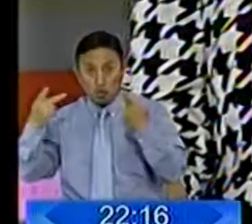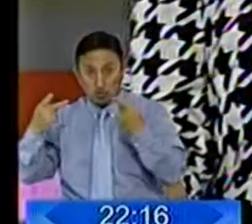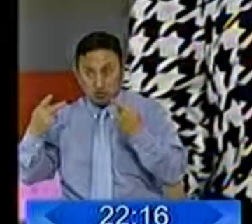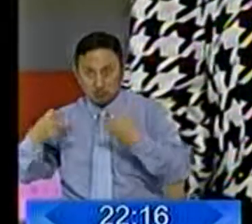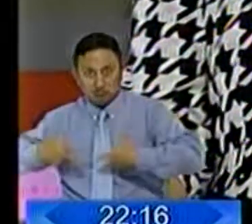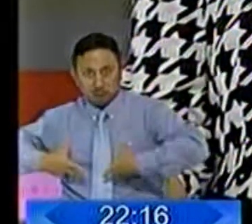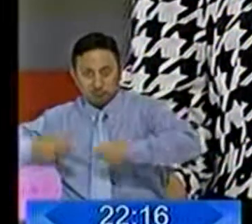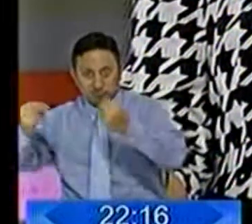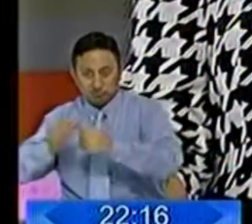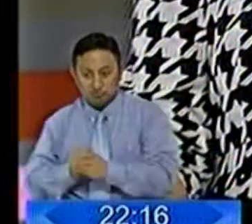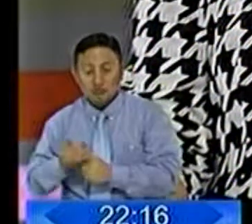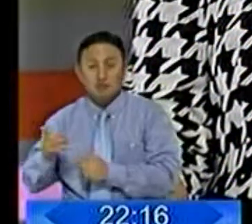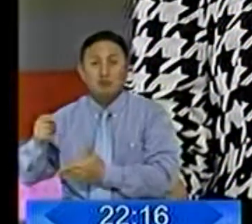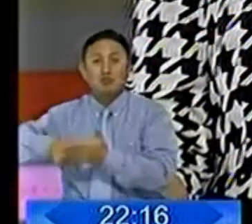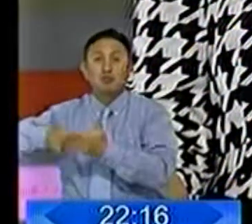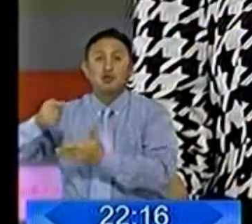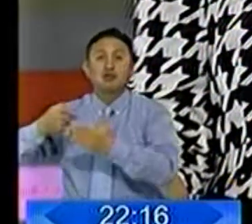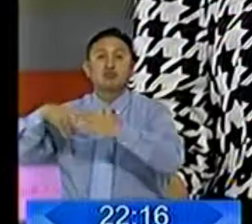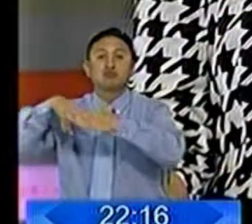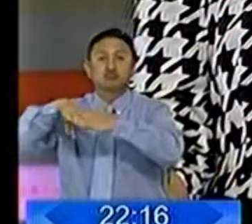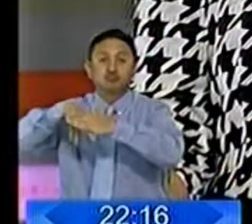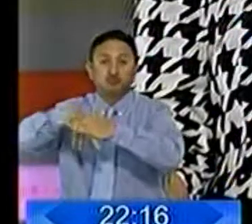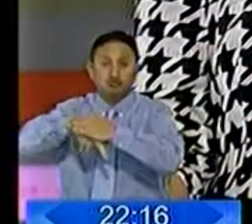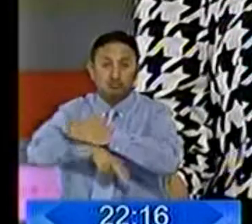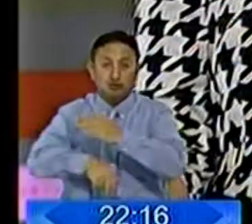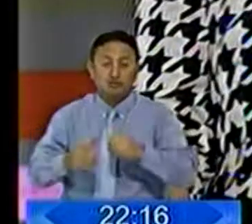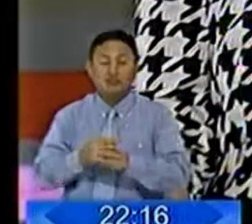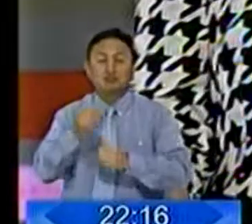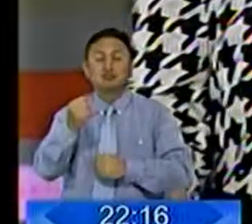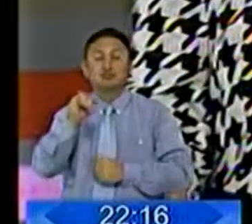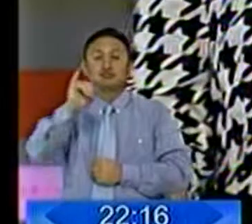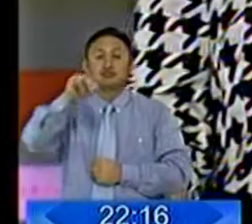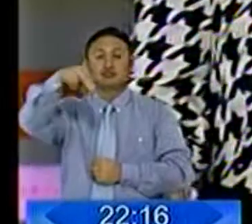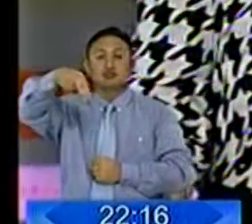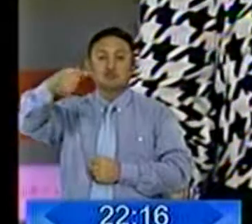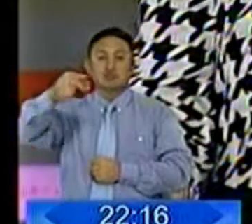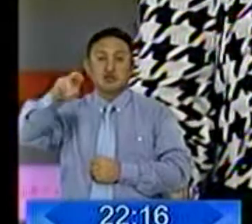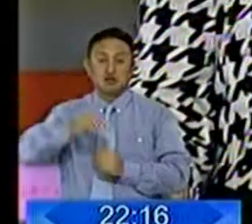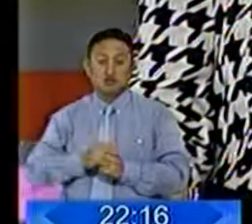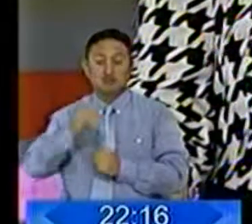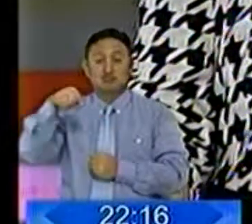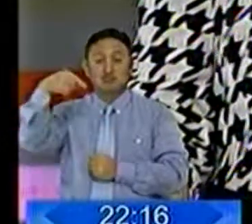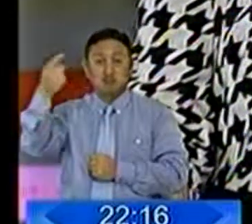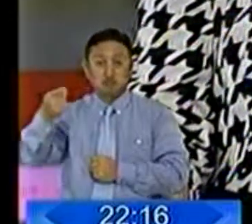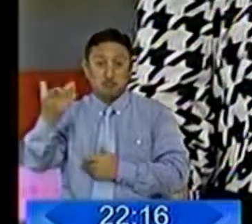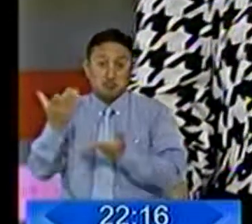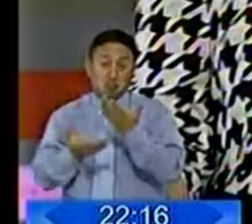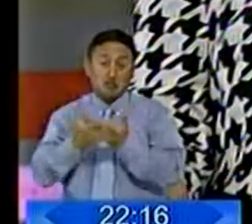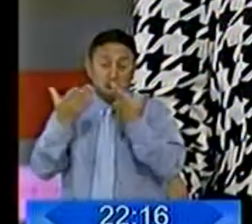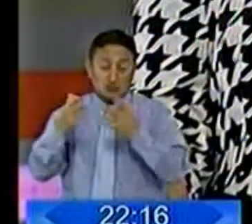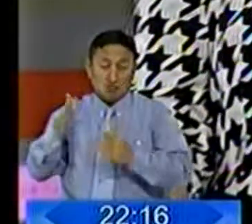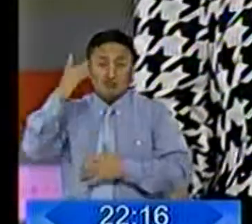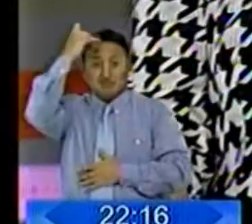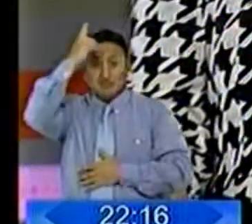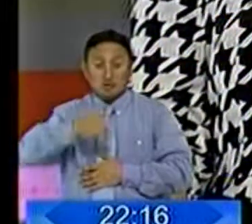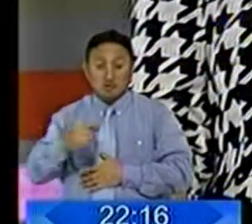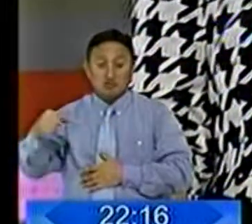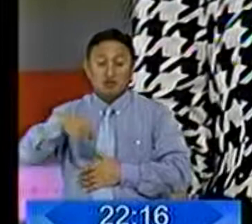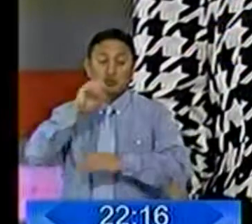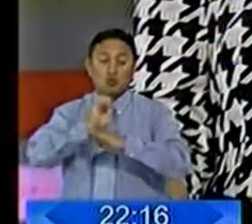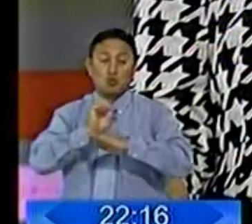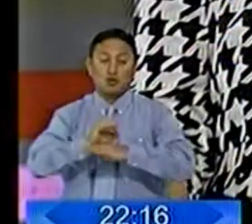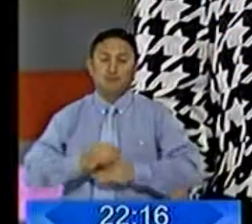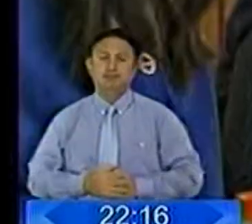contrato para la exploración y explotación del campo Singue. En los próximos días podría llegar la notificación al Estado